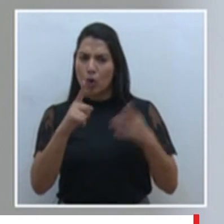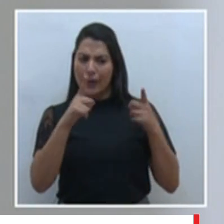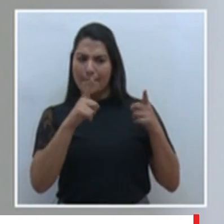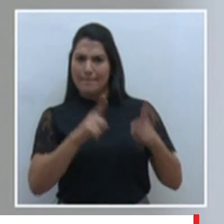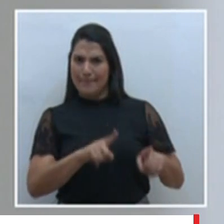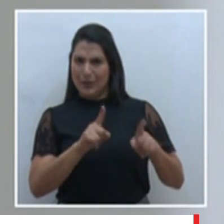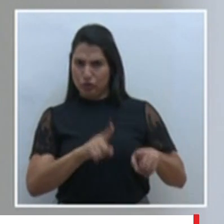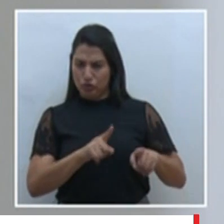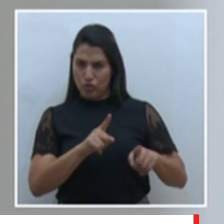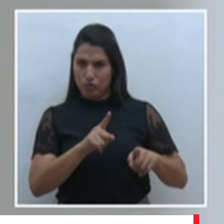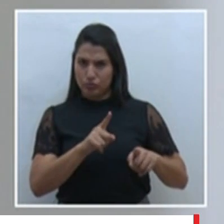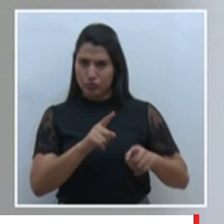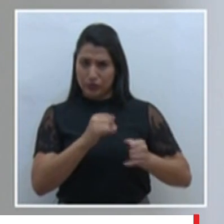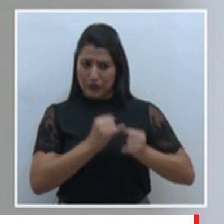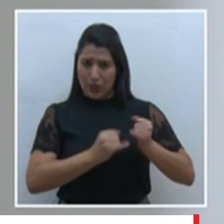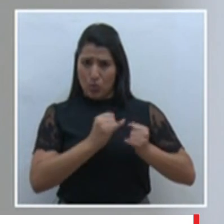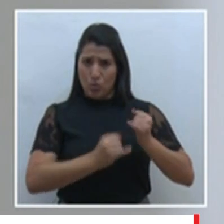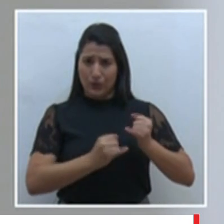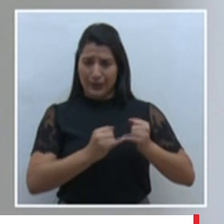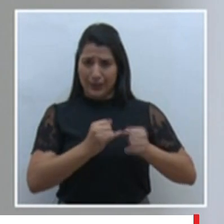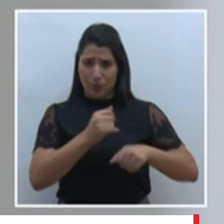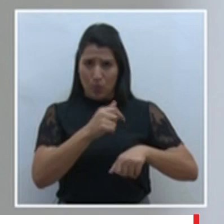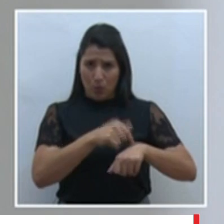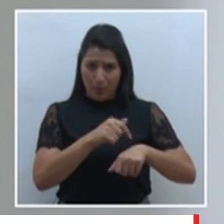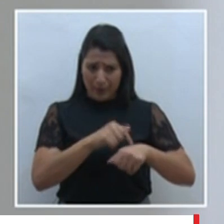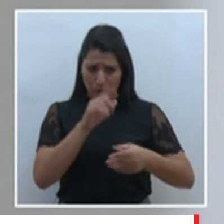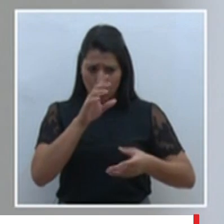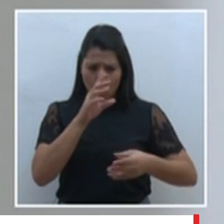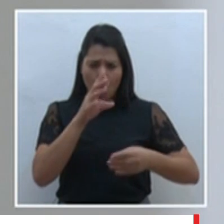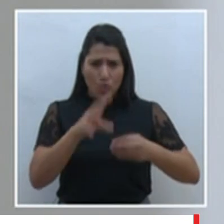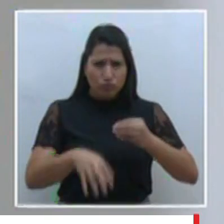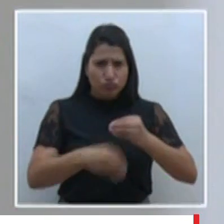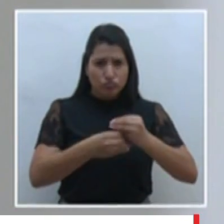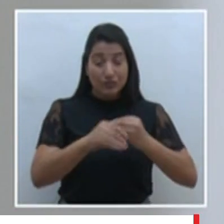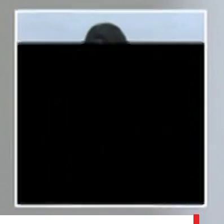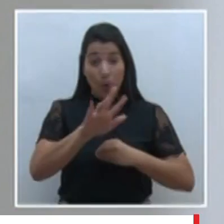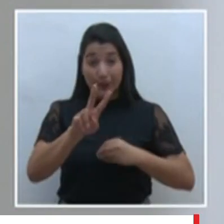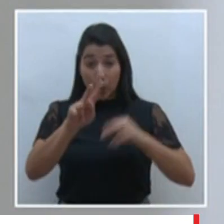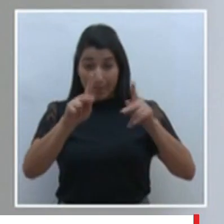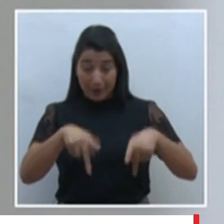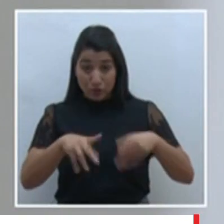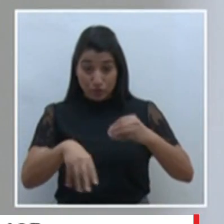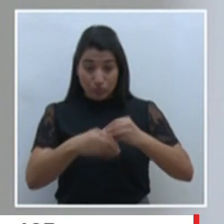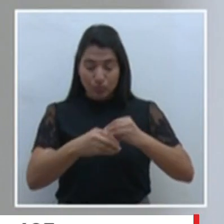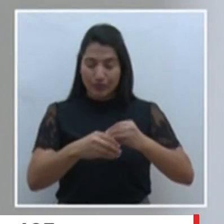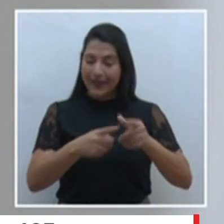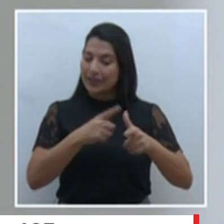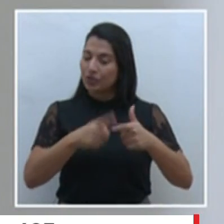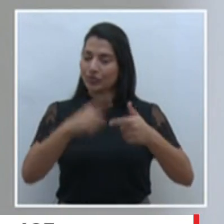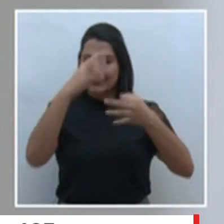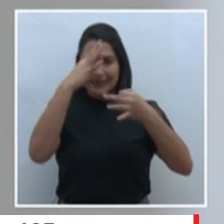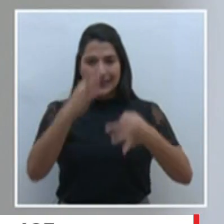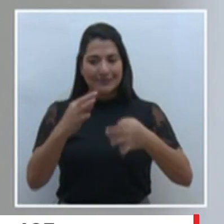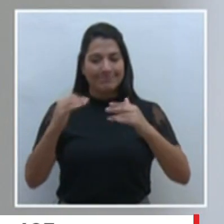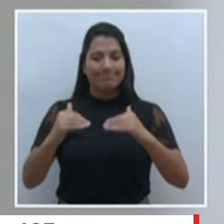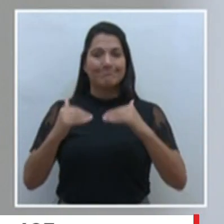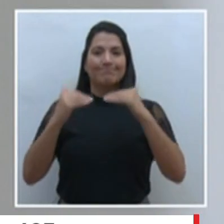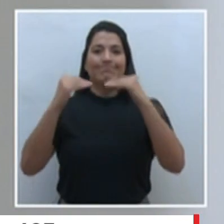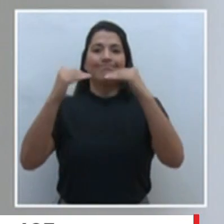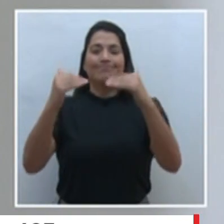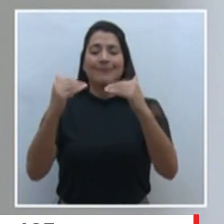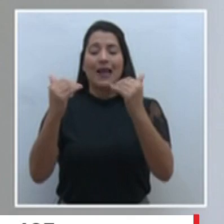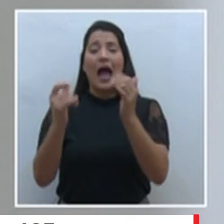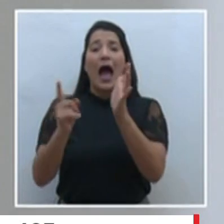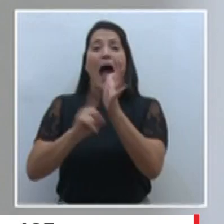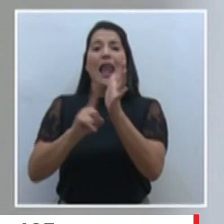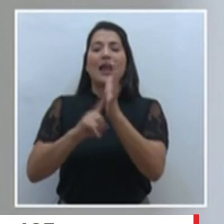corte, hemos tomado la determinación de ampliar el nivel de alerta, elevar el nivel de alerta